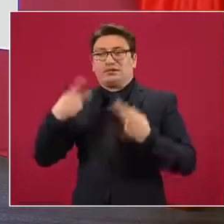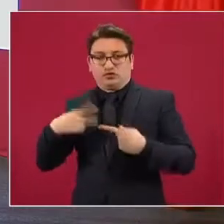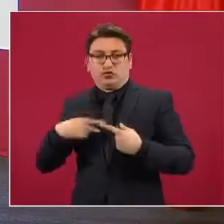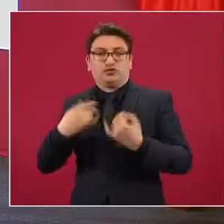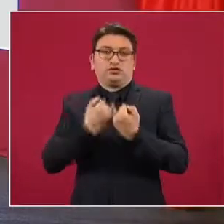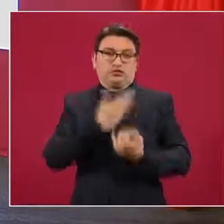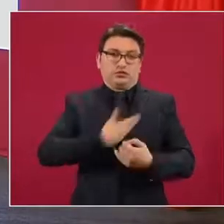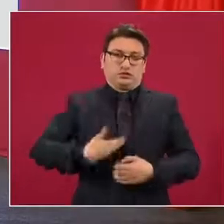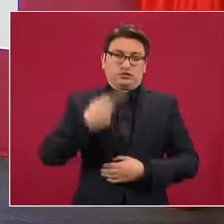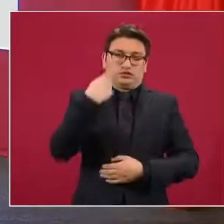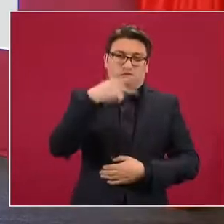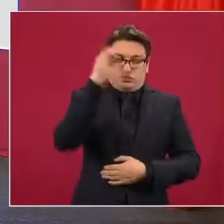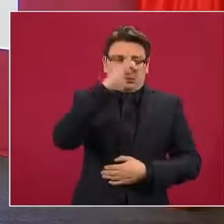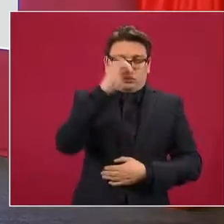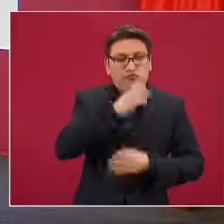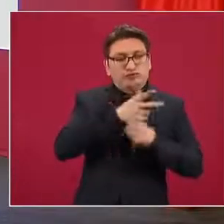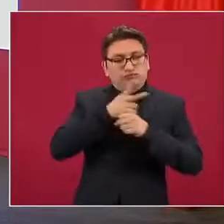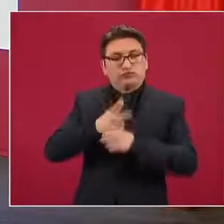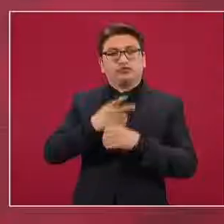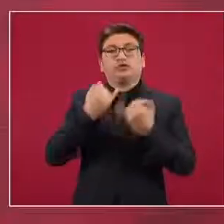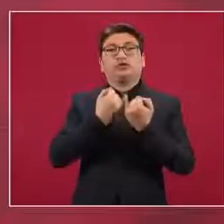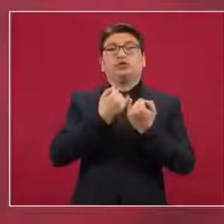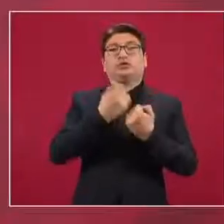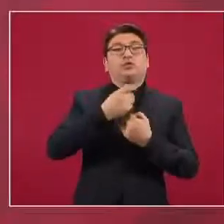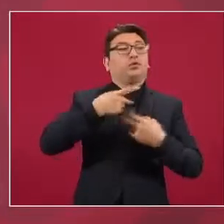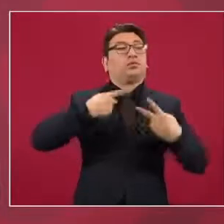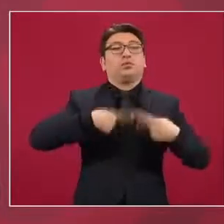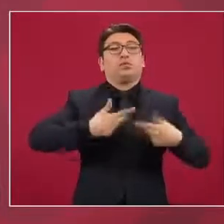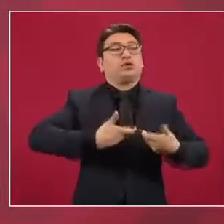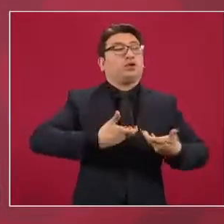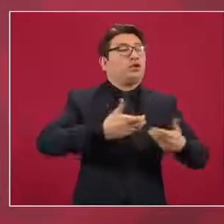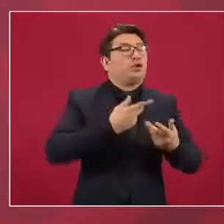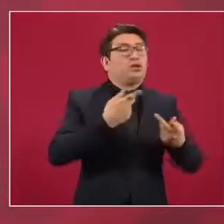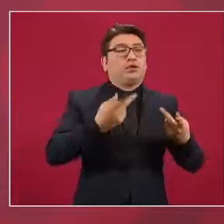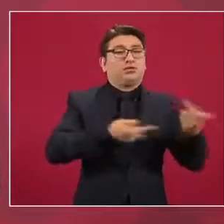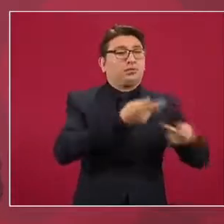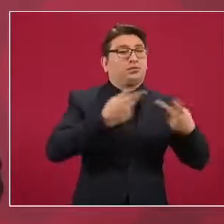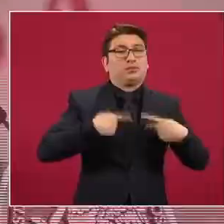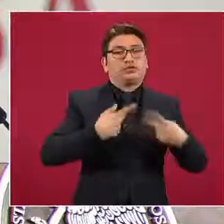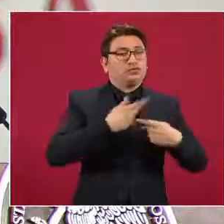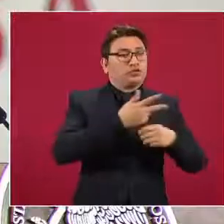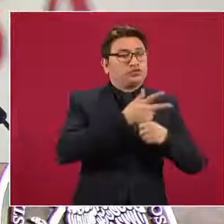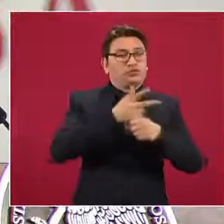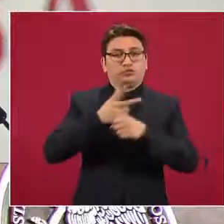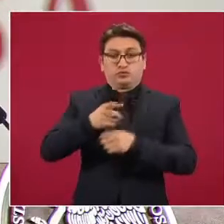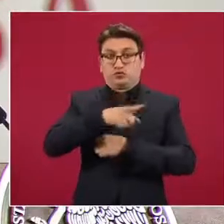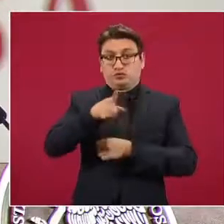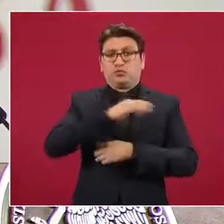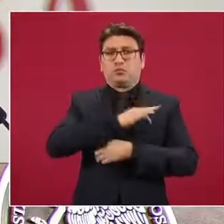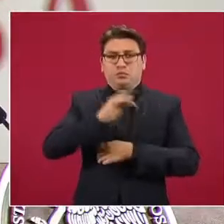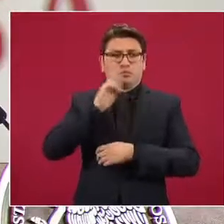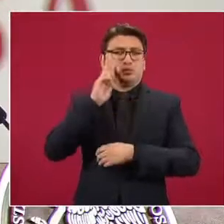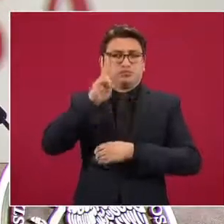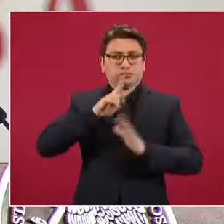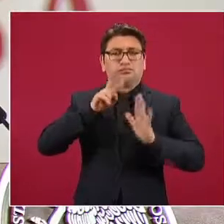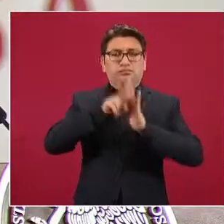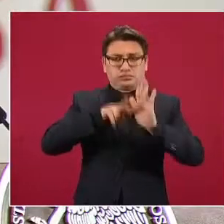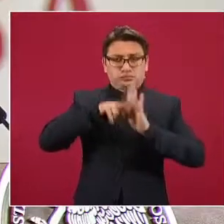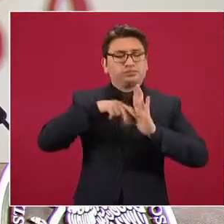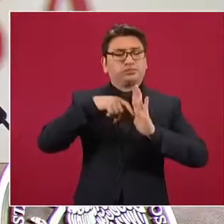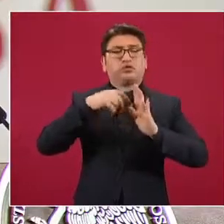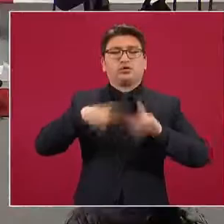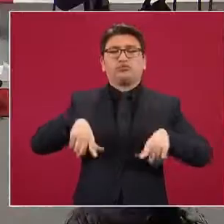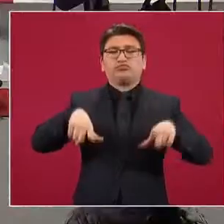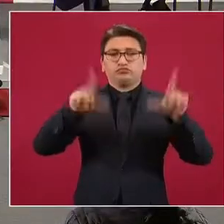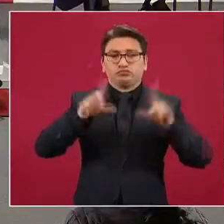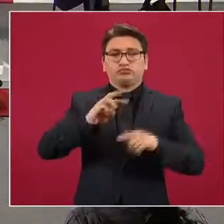se agregaron opiniones recogidas en la calle con la ciudadanía. Estos videos se pueden consultar en